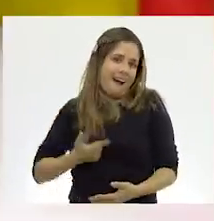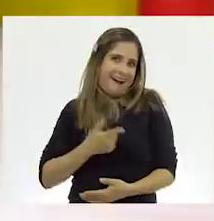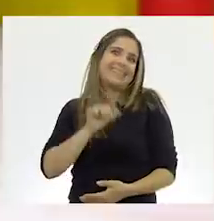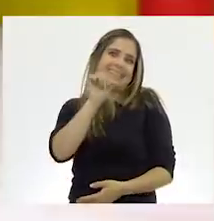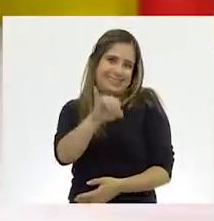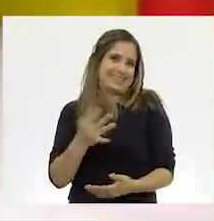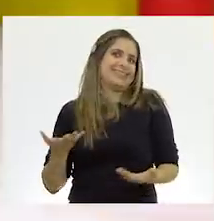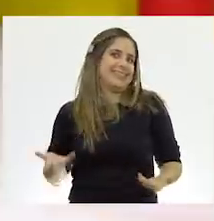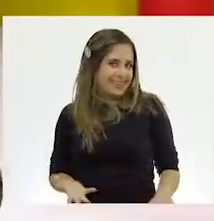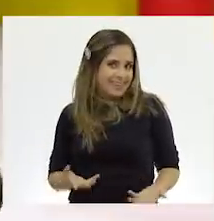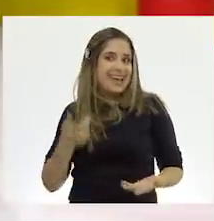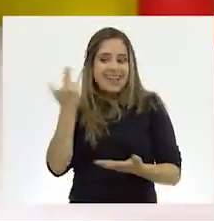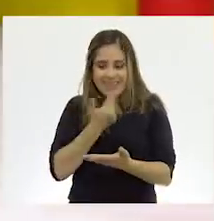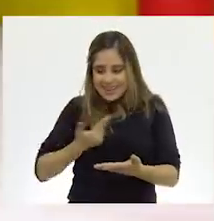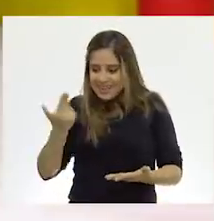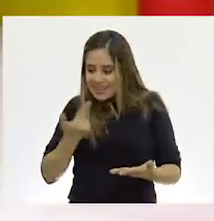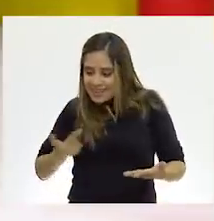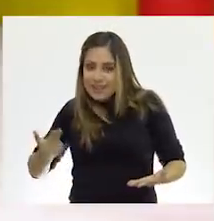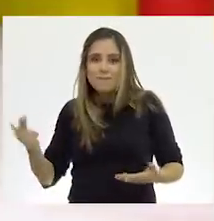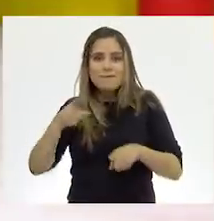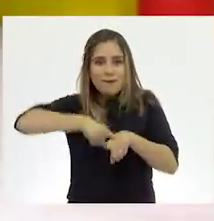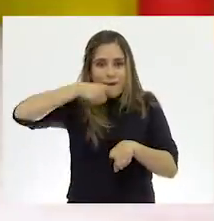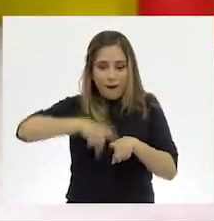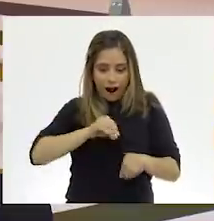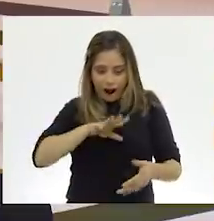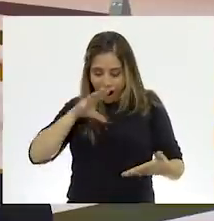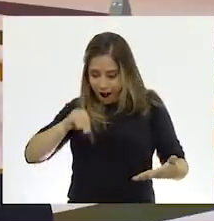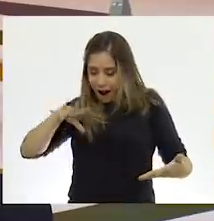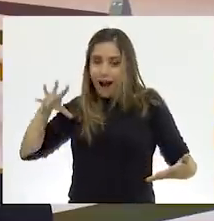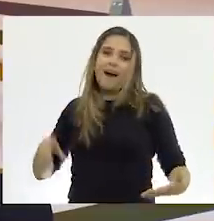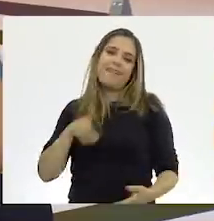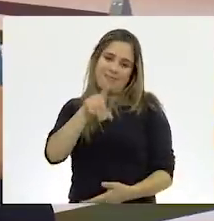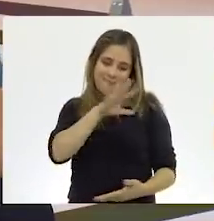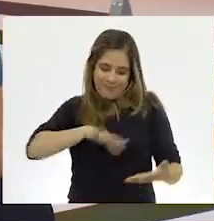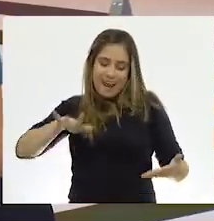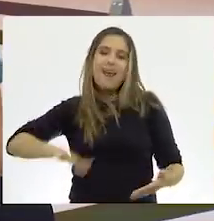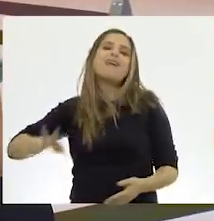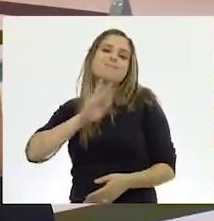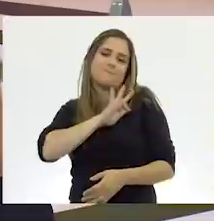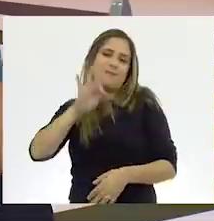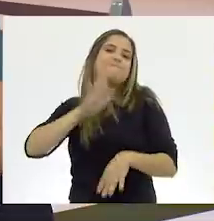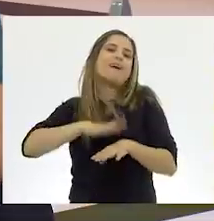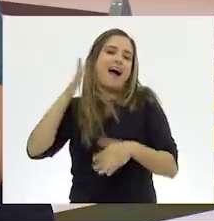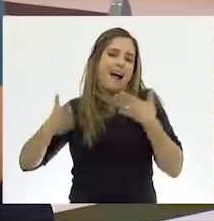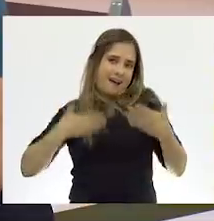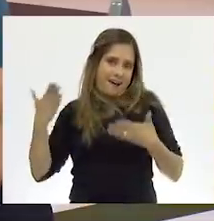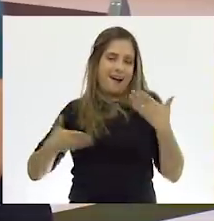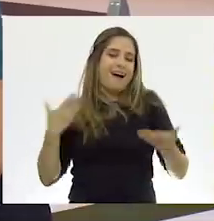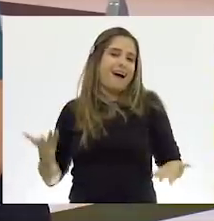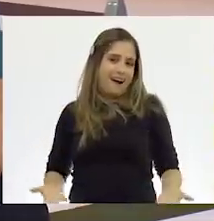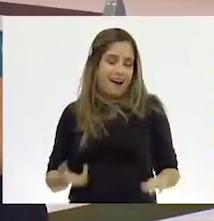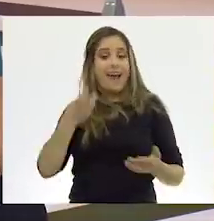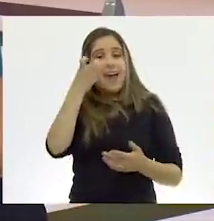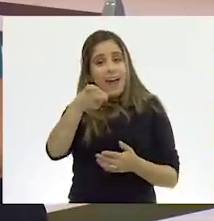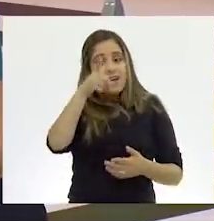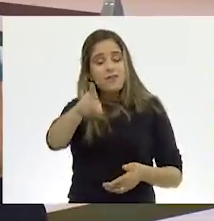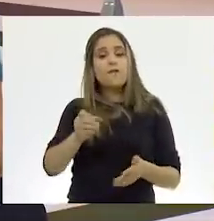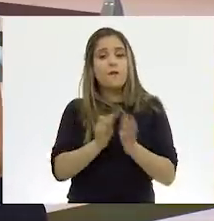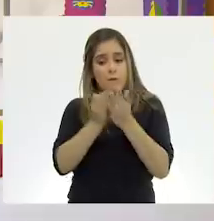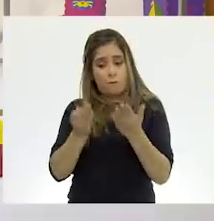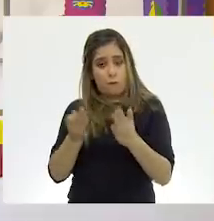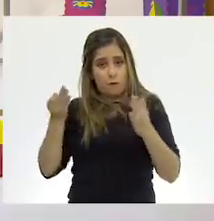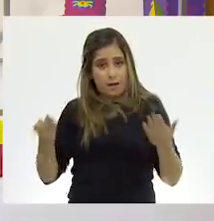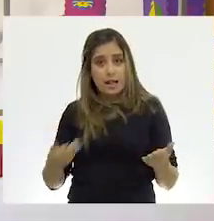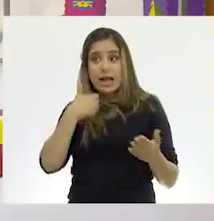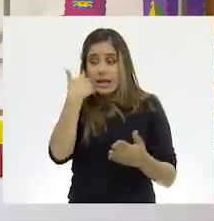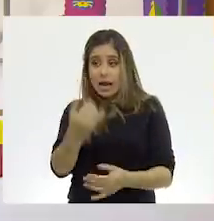tuviera imágenes? Me dan mucho más ganas de verlo. Recuerda que un folleto es un texto para compartir